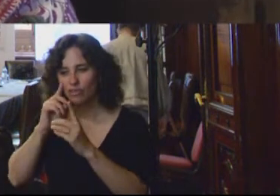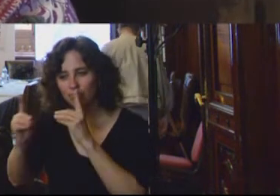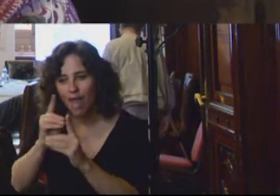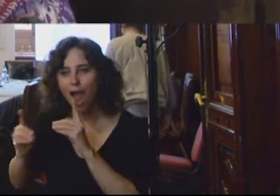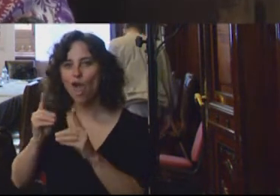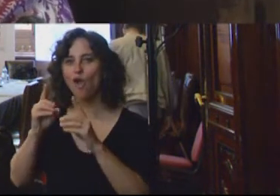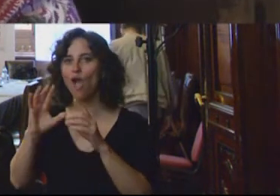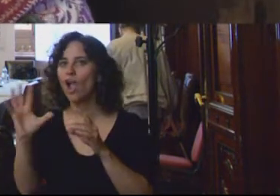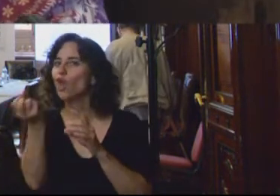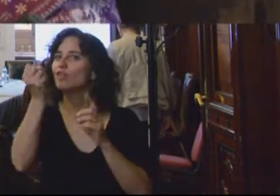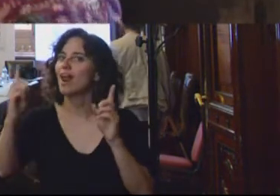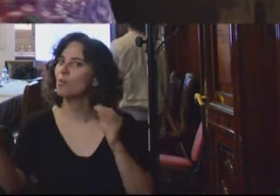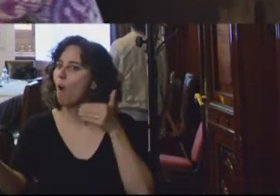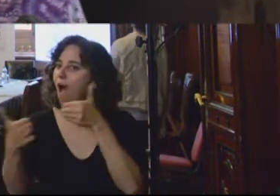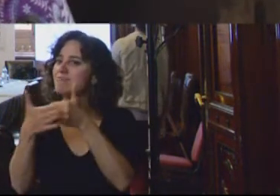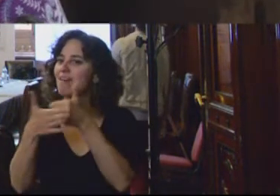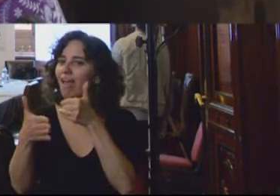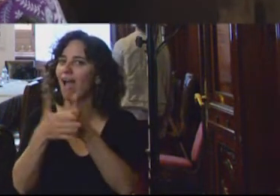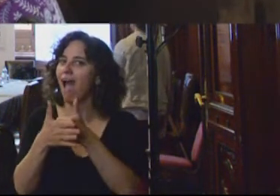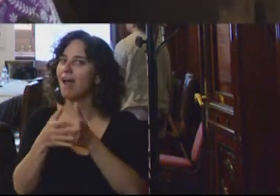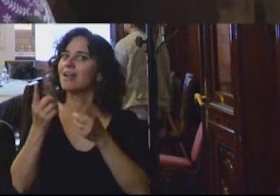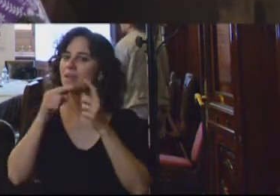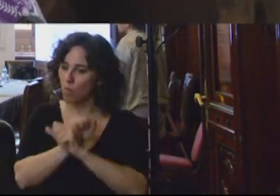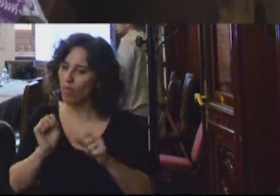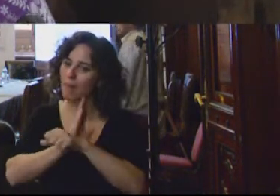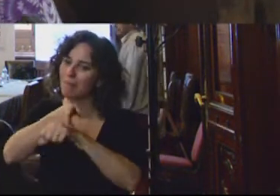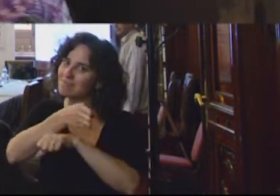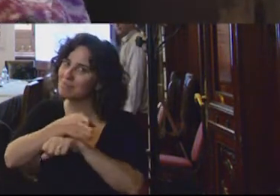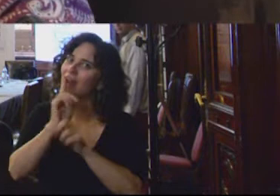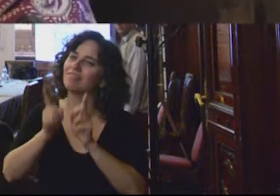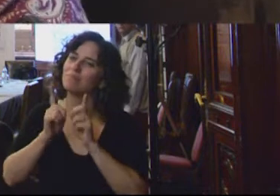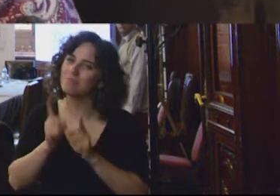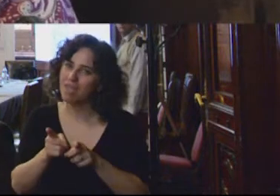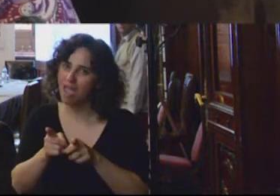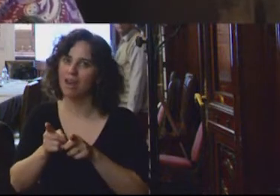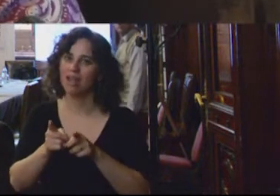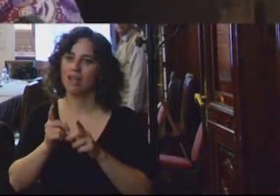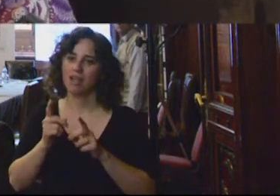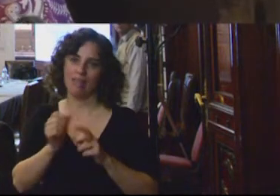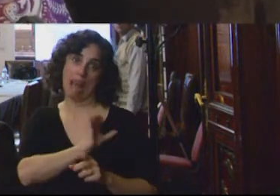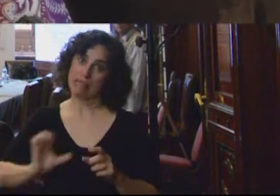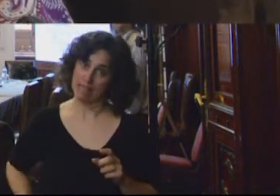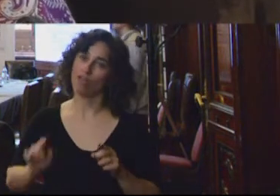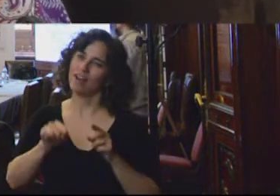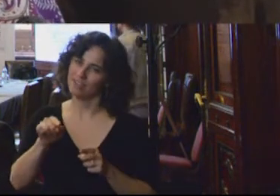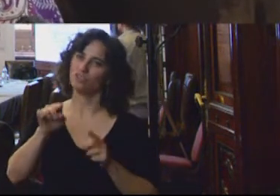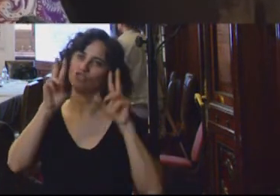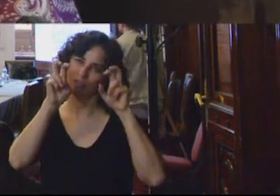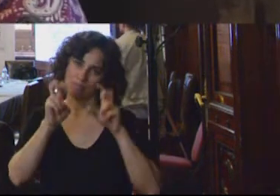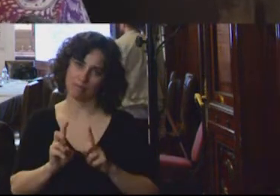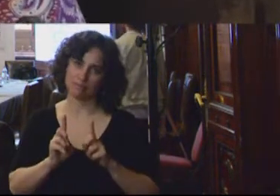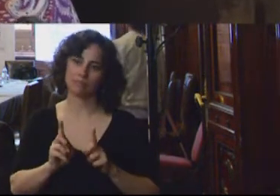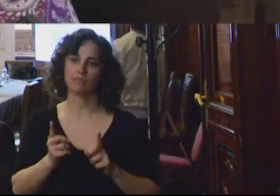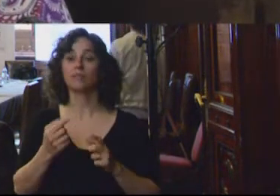de acercamiento y de participación del Estado. Yo